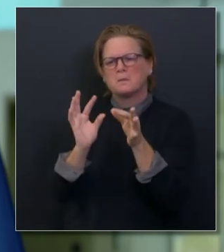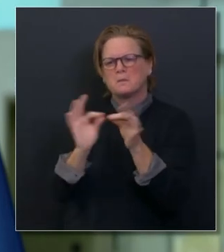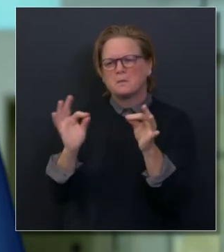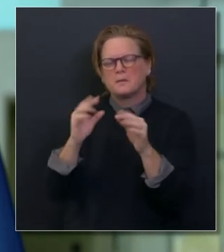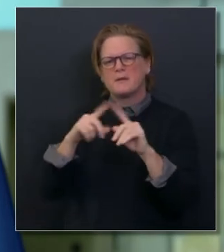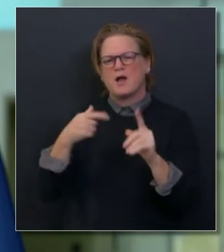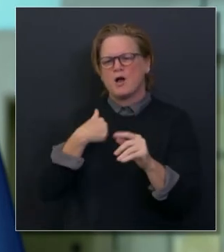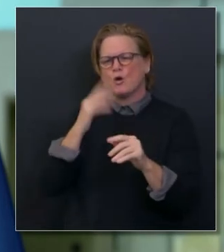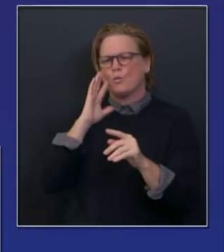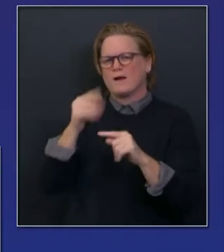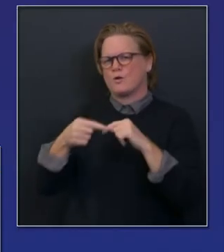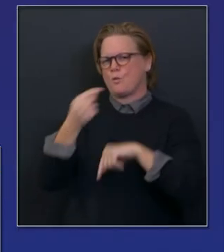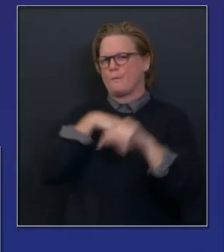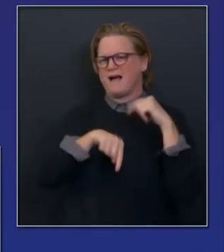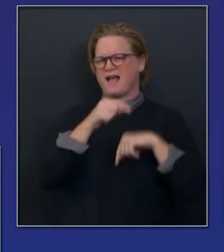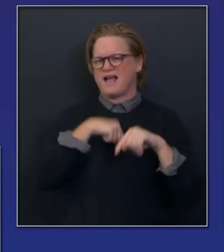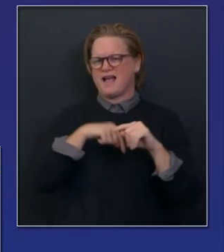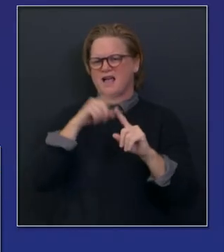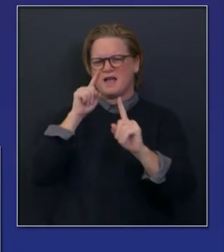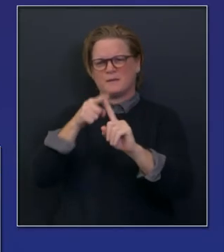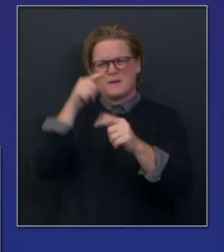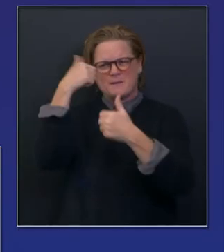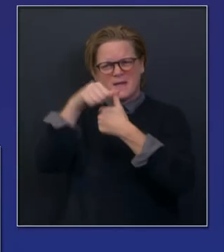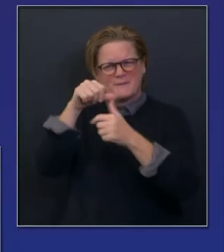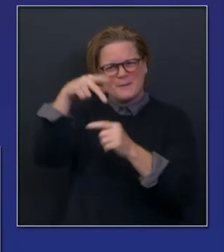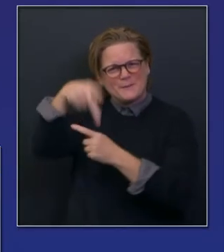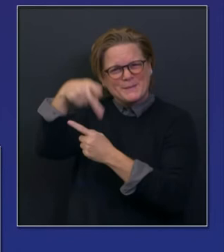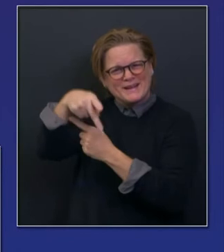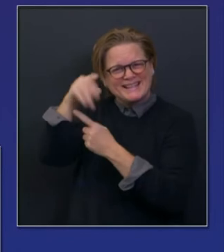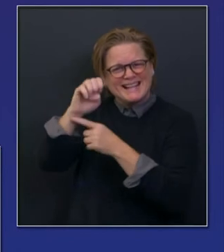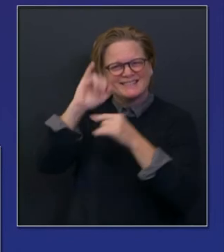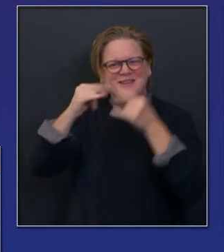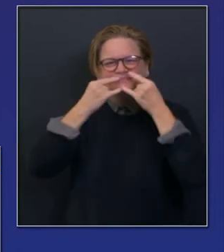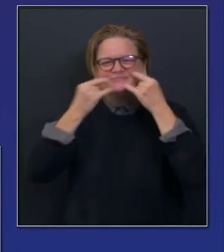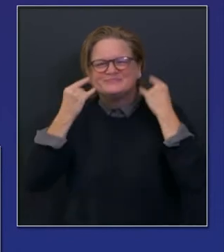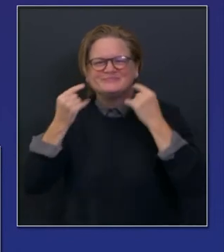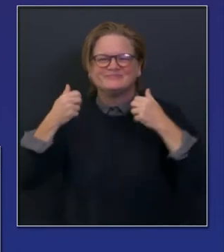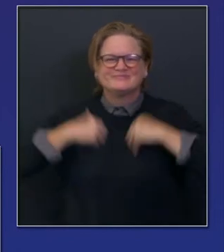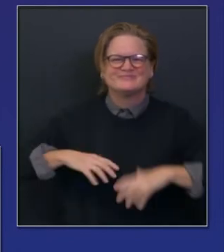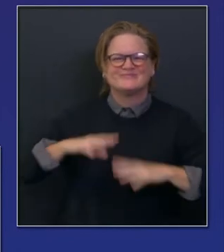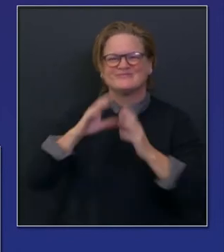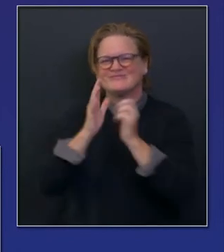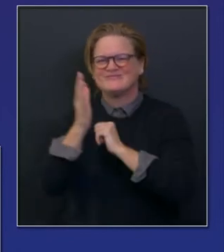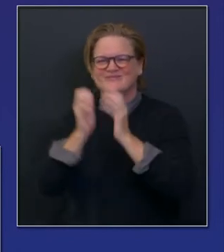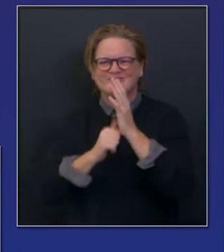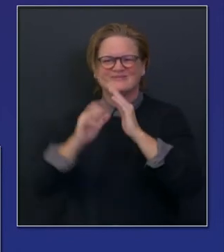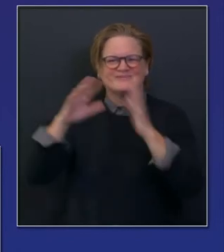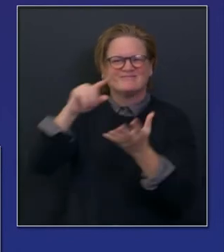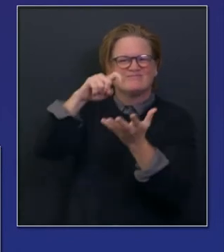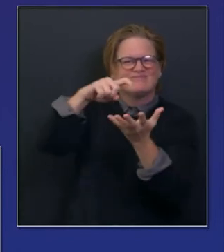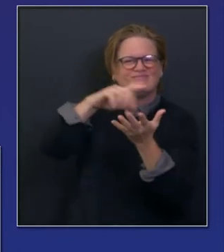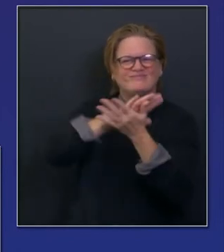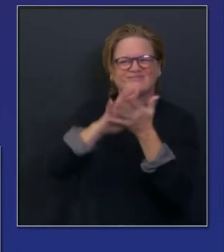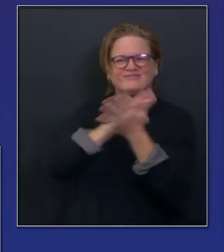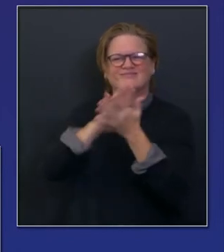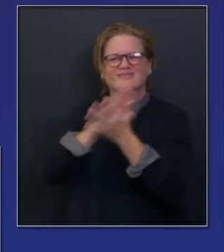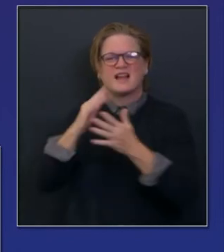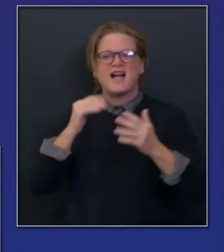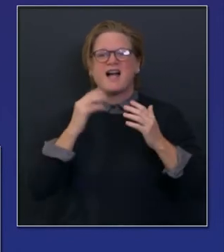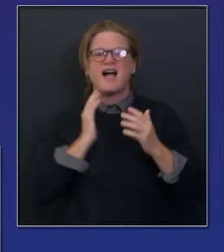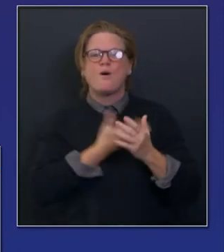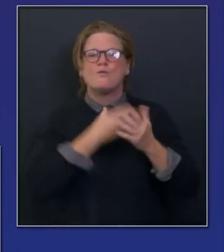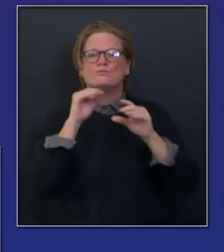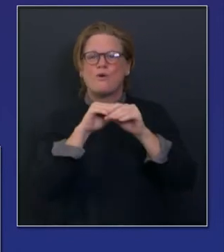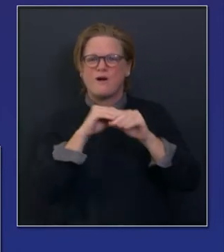importante regresar. El inventario de protección personal. Recuerden que hace algunos meses esto era el punto más